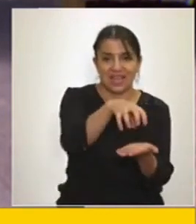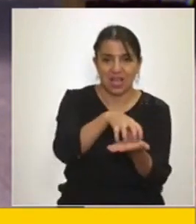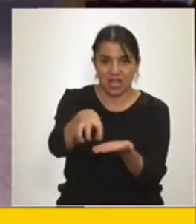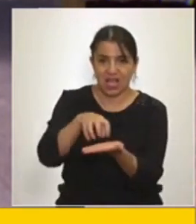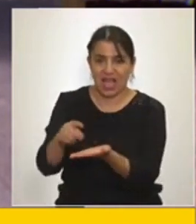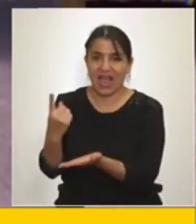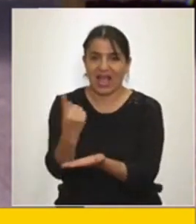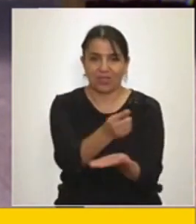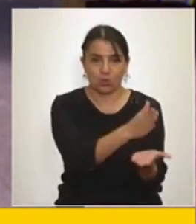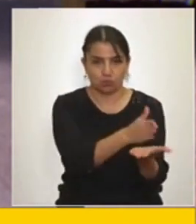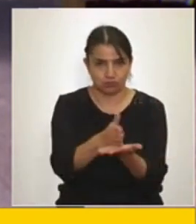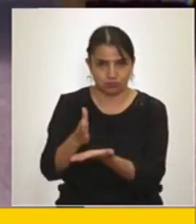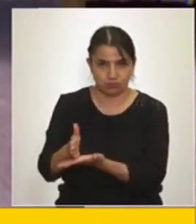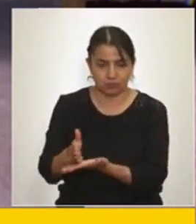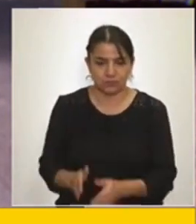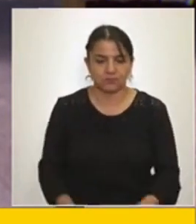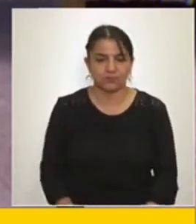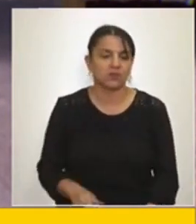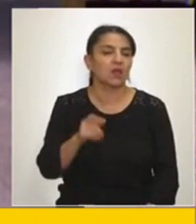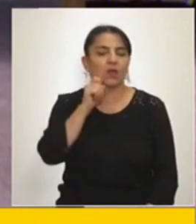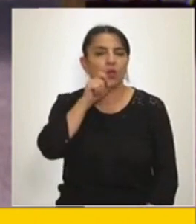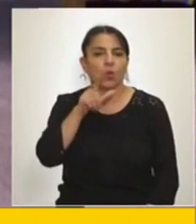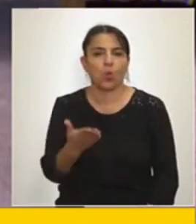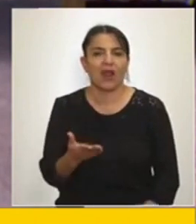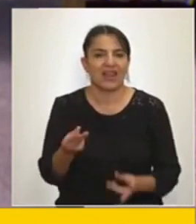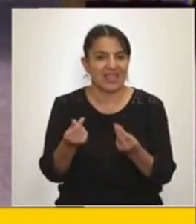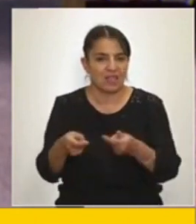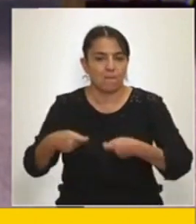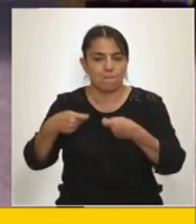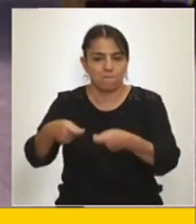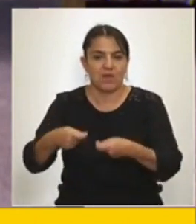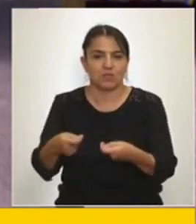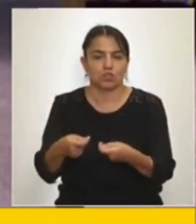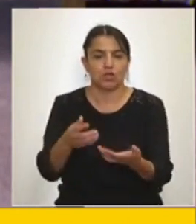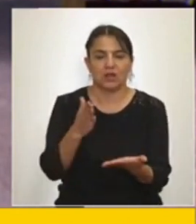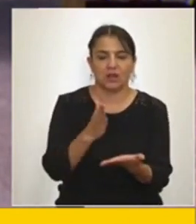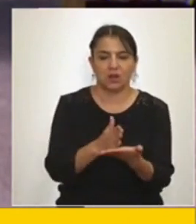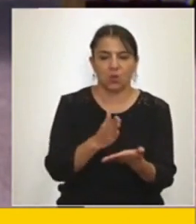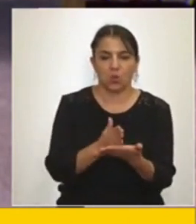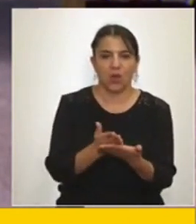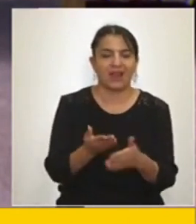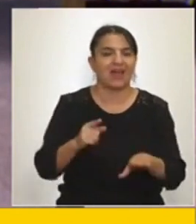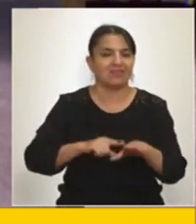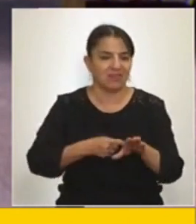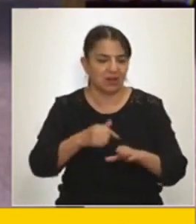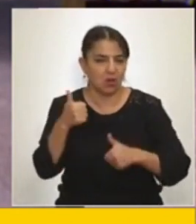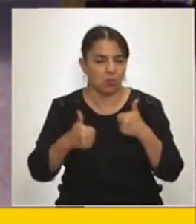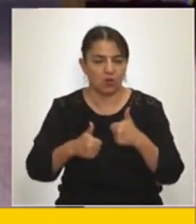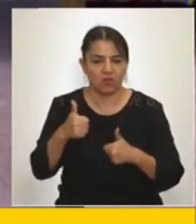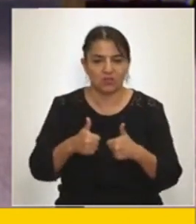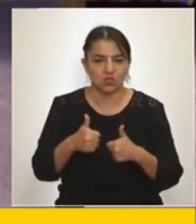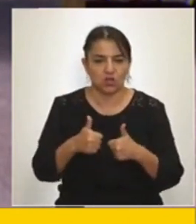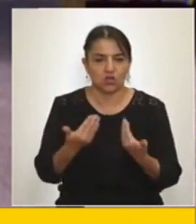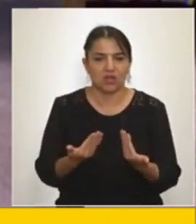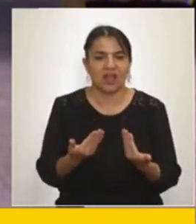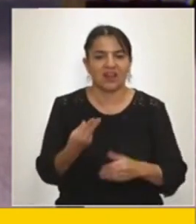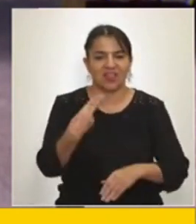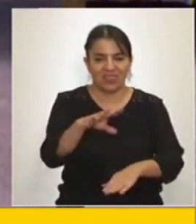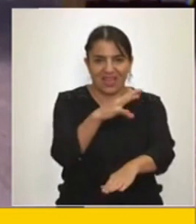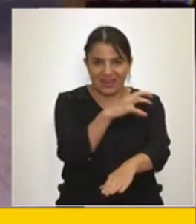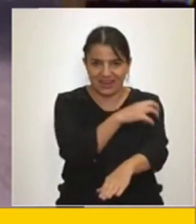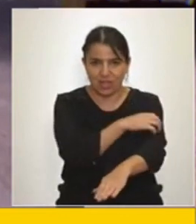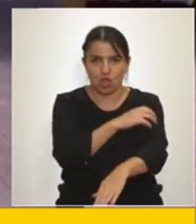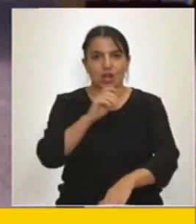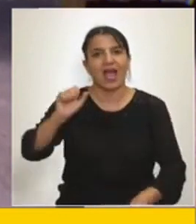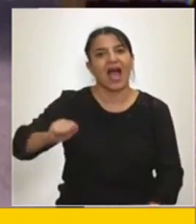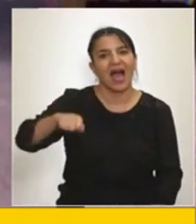establecimientos educacionales y Cuál ha sido la inversión en los establecimientos técnicos profesionales de la región de atacama